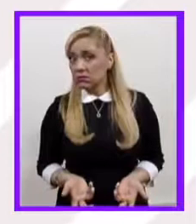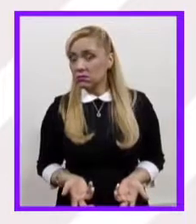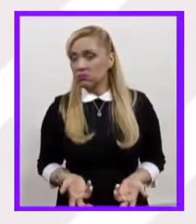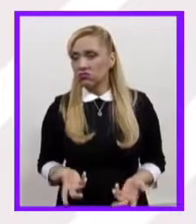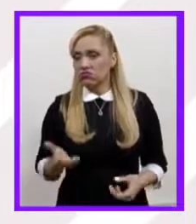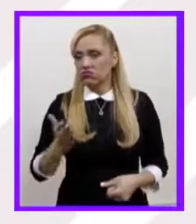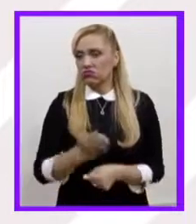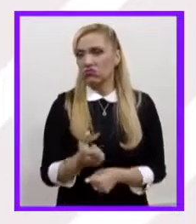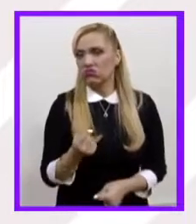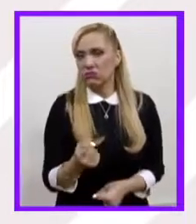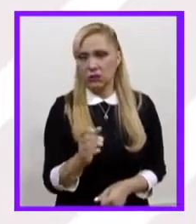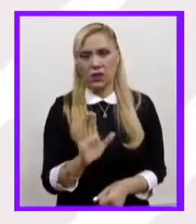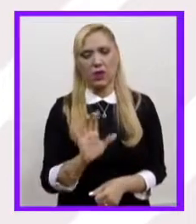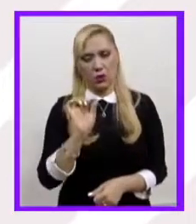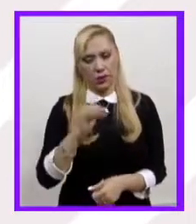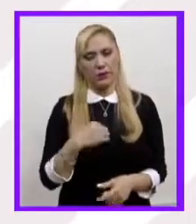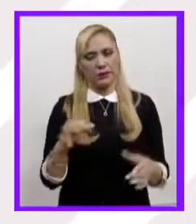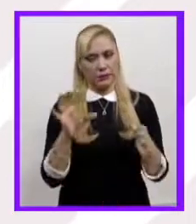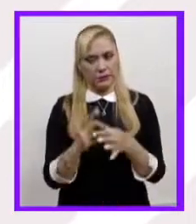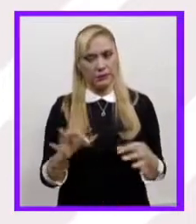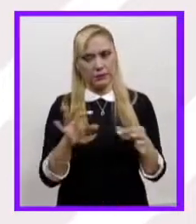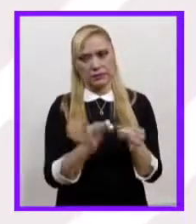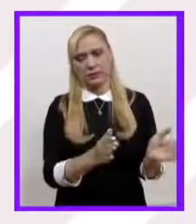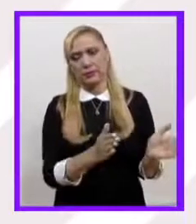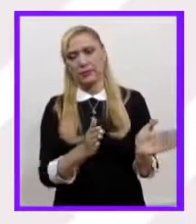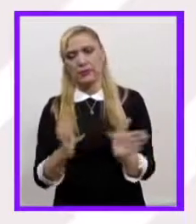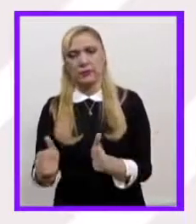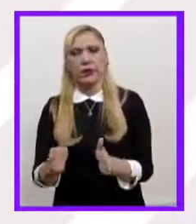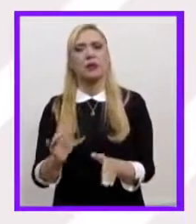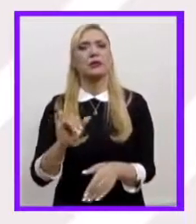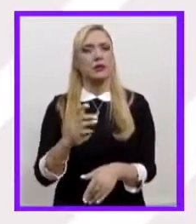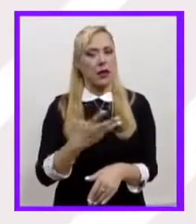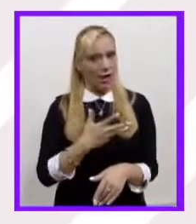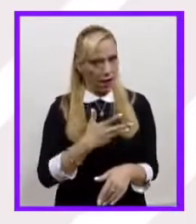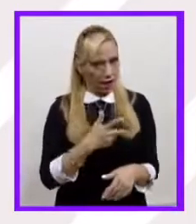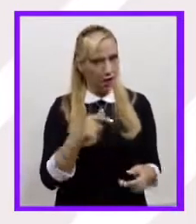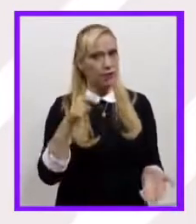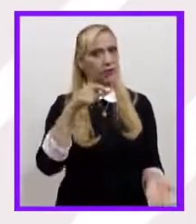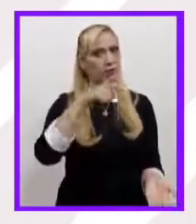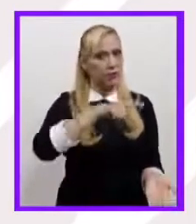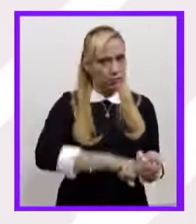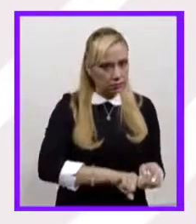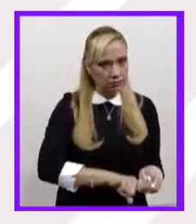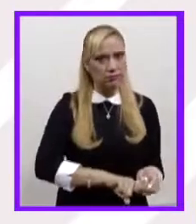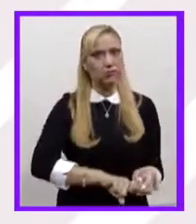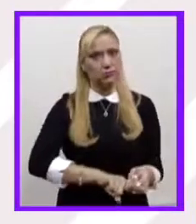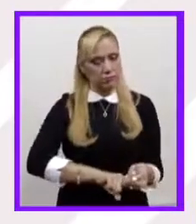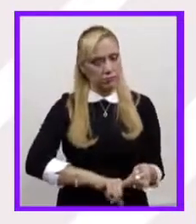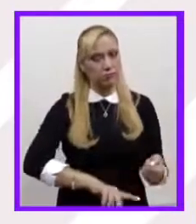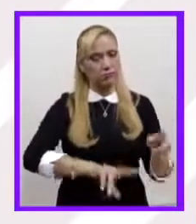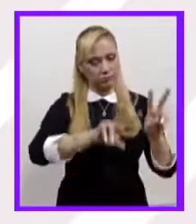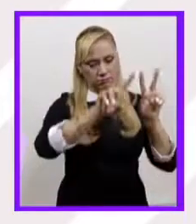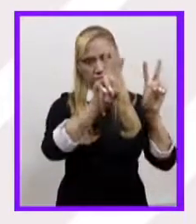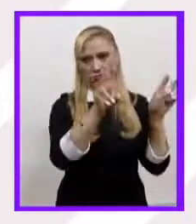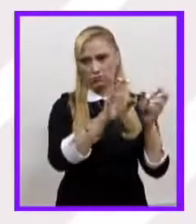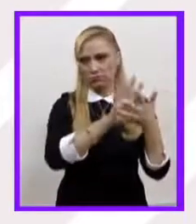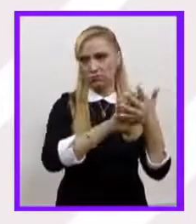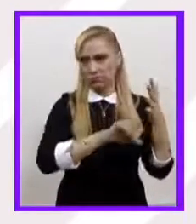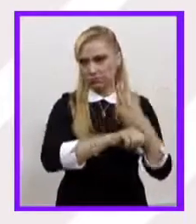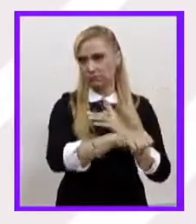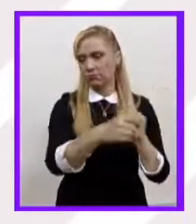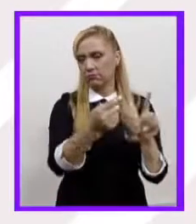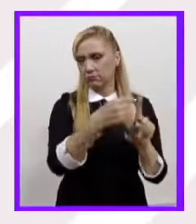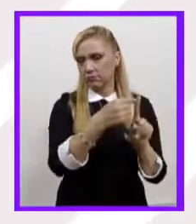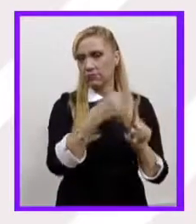Punitivas. Y eso lo voy a dejar por ahora, porque no quiere decir que no existe. Efectivamente, este dispositivo penal nos interpela a